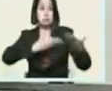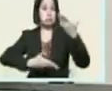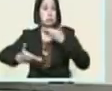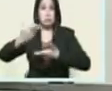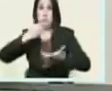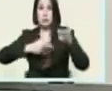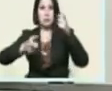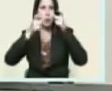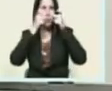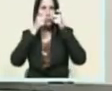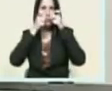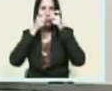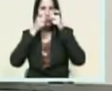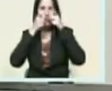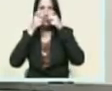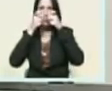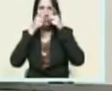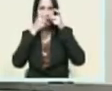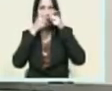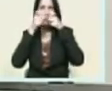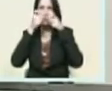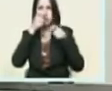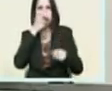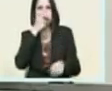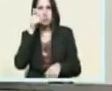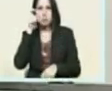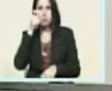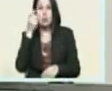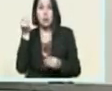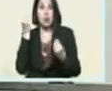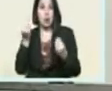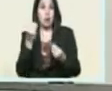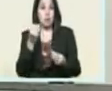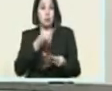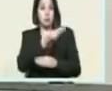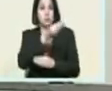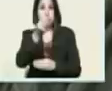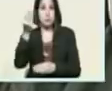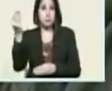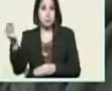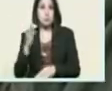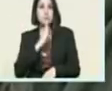gran vigilancia, ministro Reverol, se distribuye.